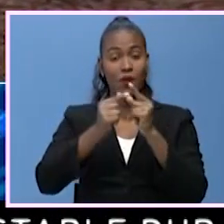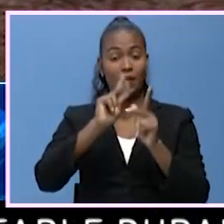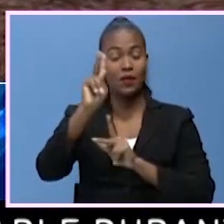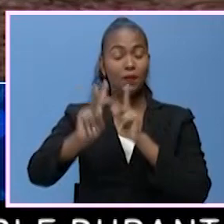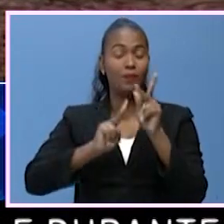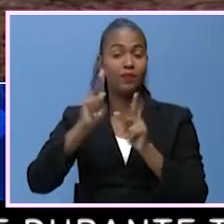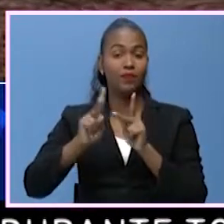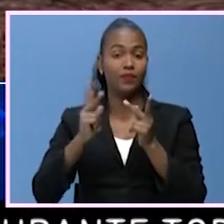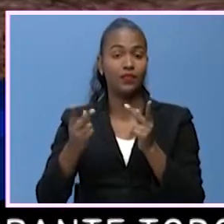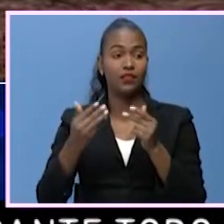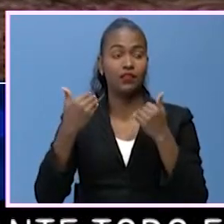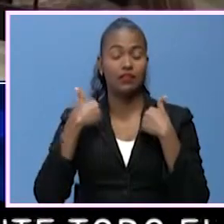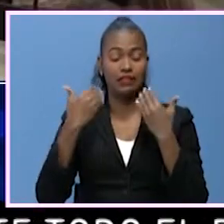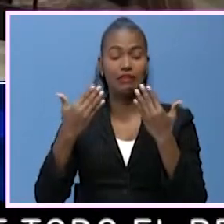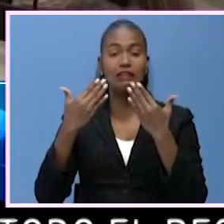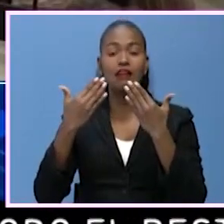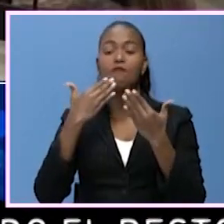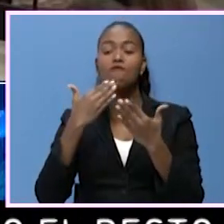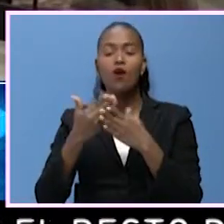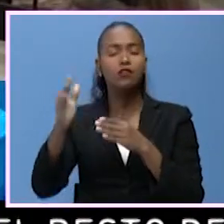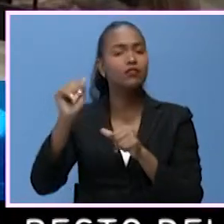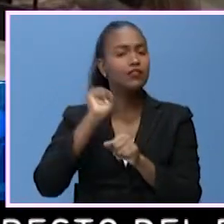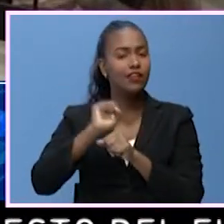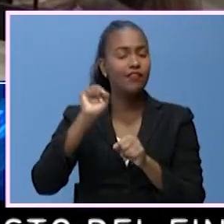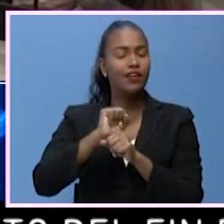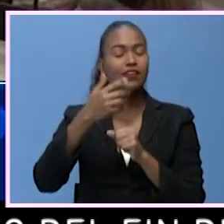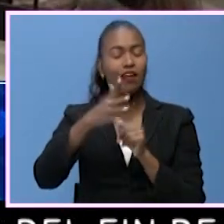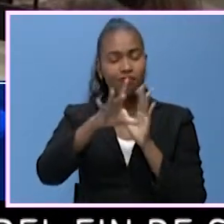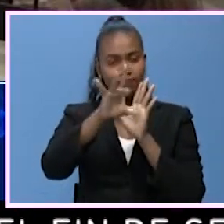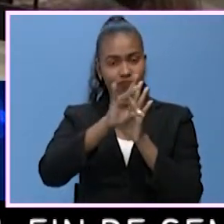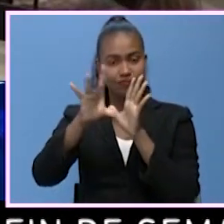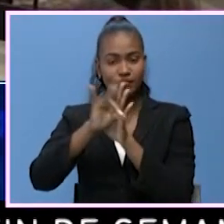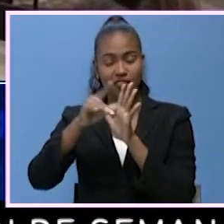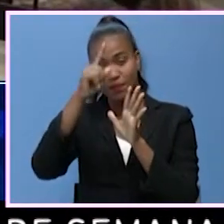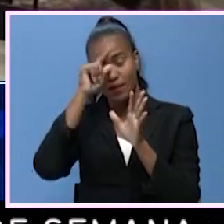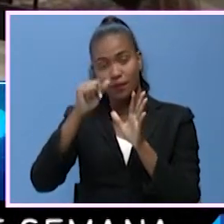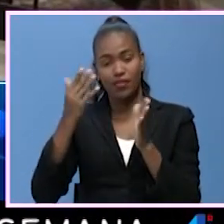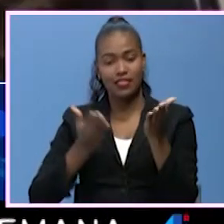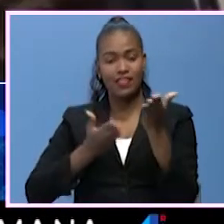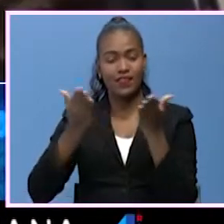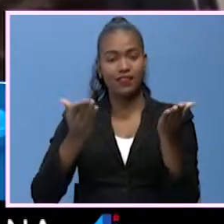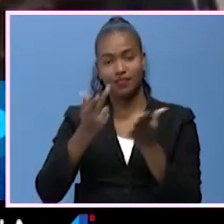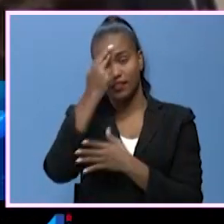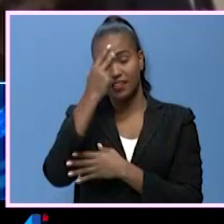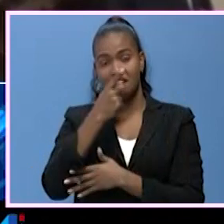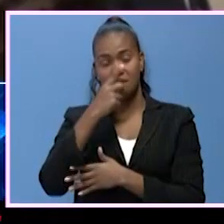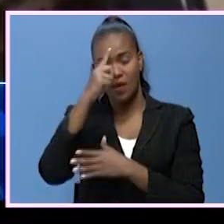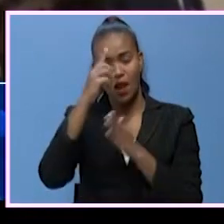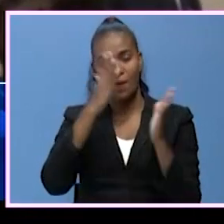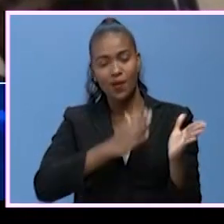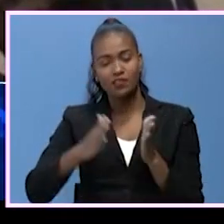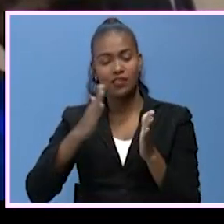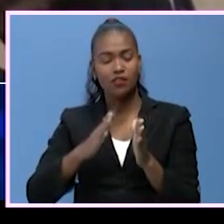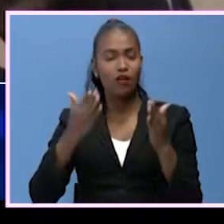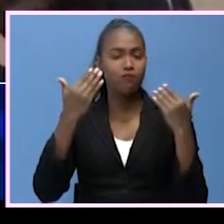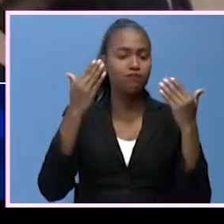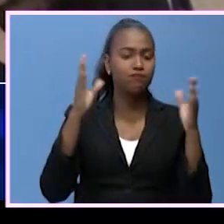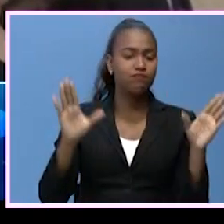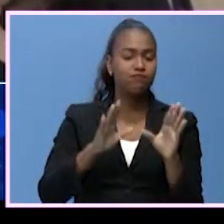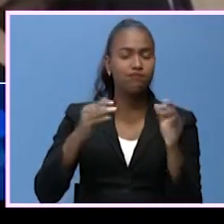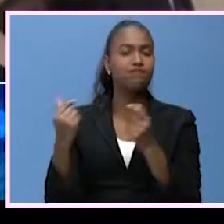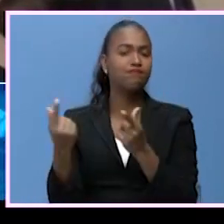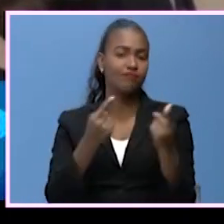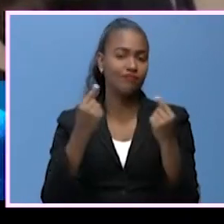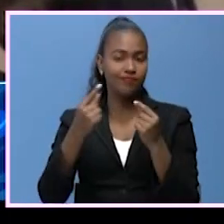ciudadanos que gracias a su hoja de servicio fueron escogidos para servir al país en los procesos de organización y